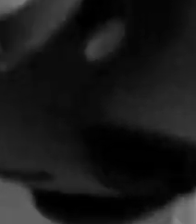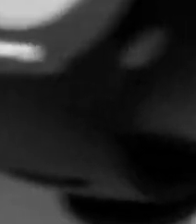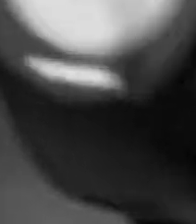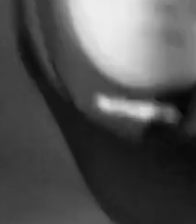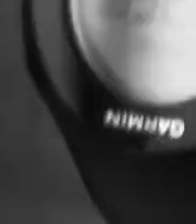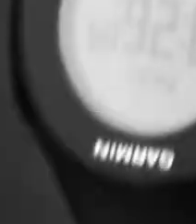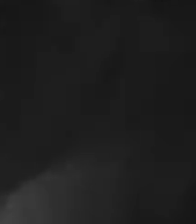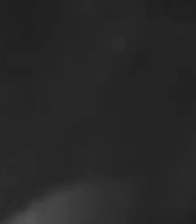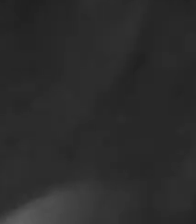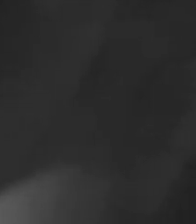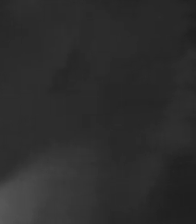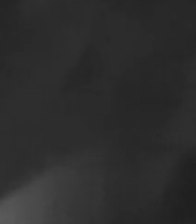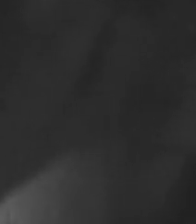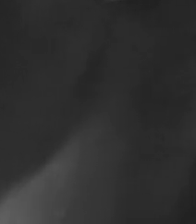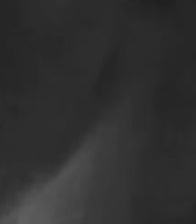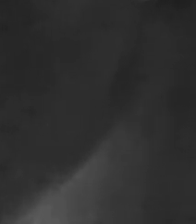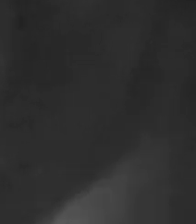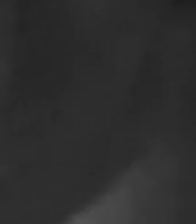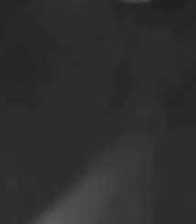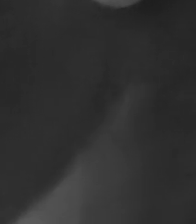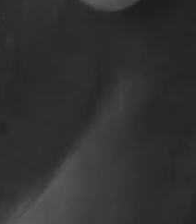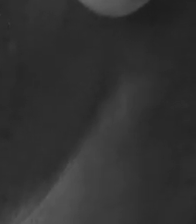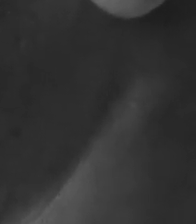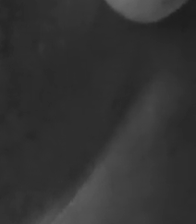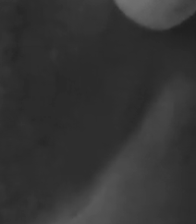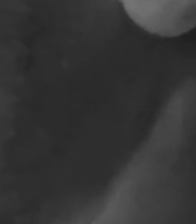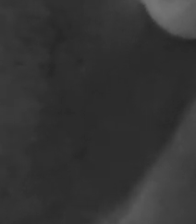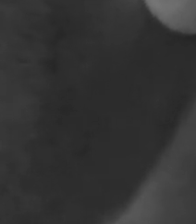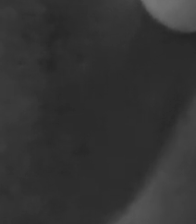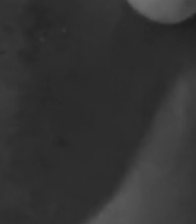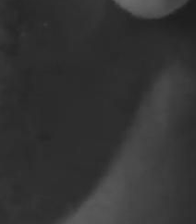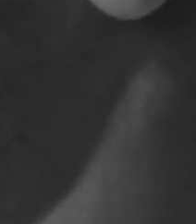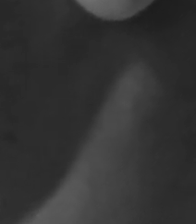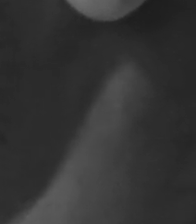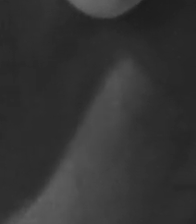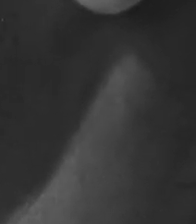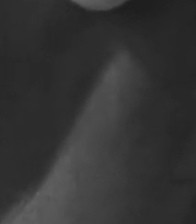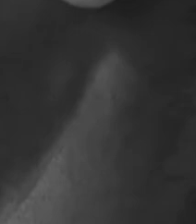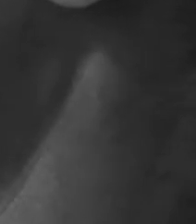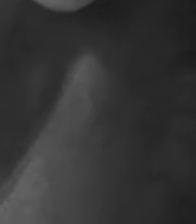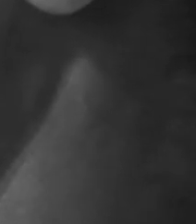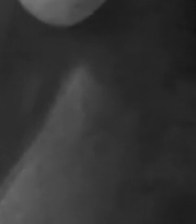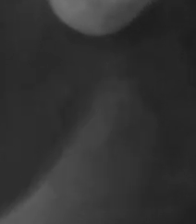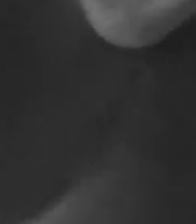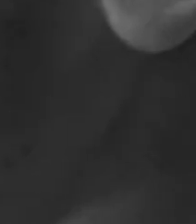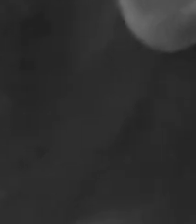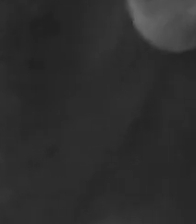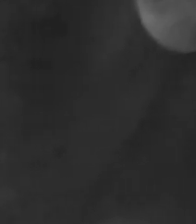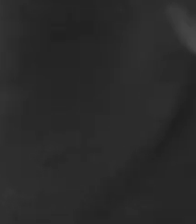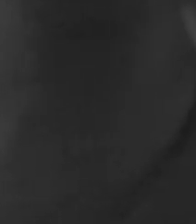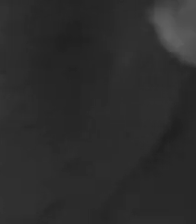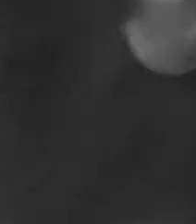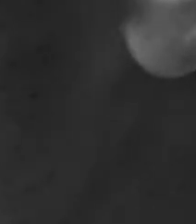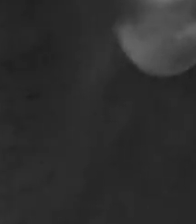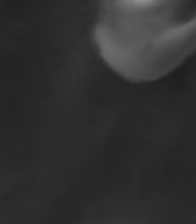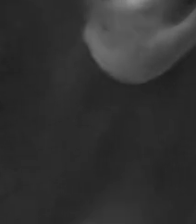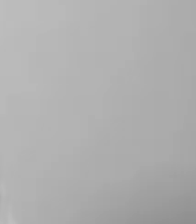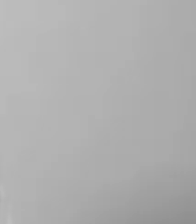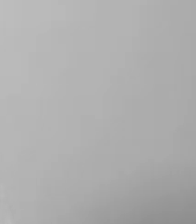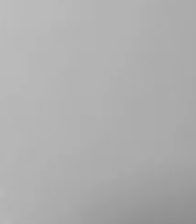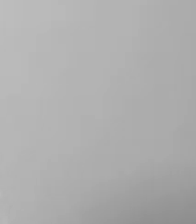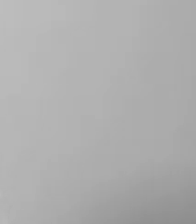apoyándome. De mis 9 maratones, yo sé que todas son diferentes, todas han sido un nuevo reto, un nuevo